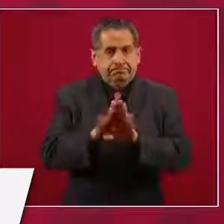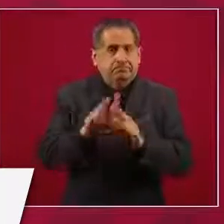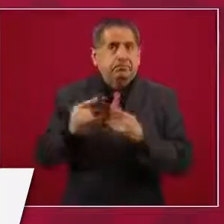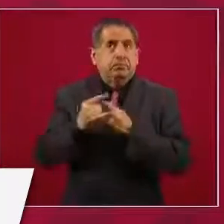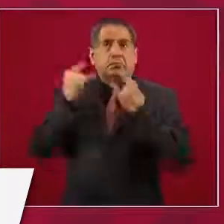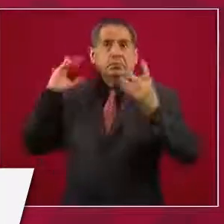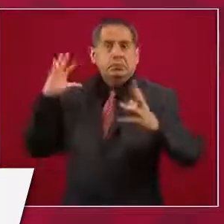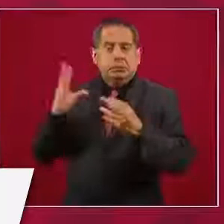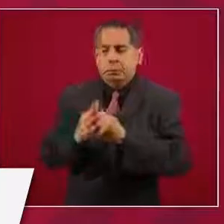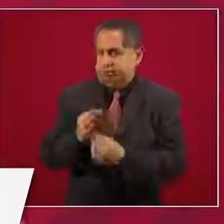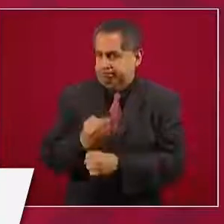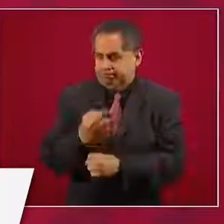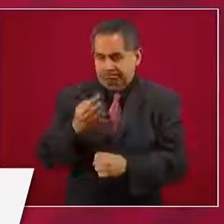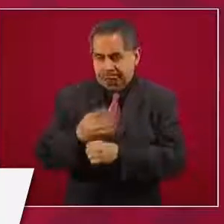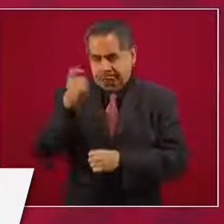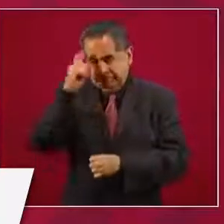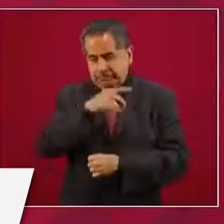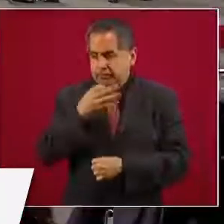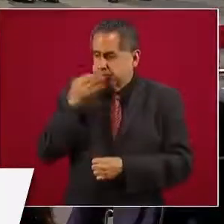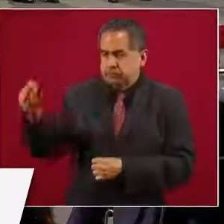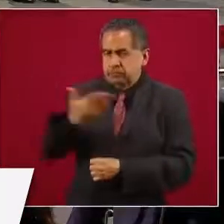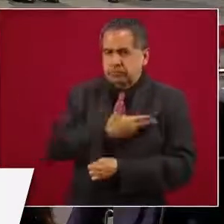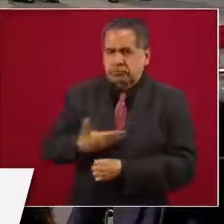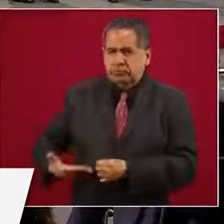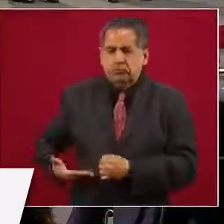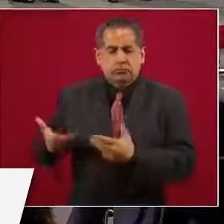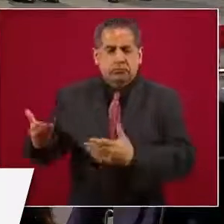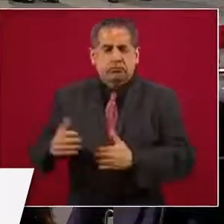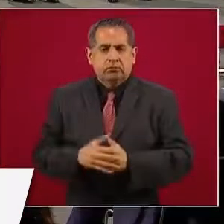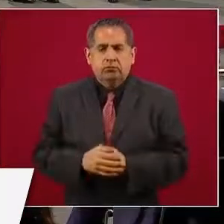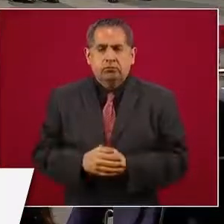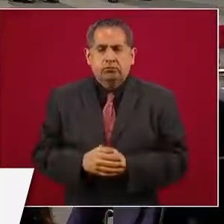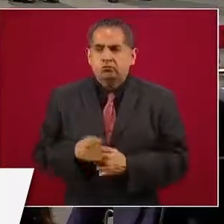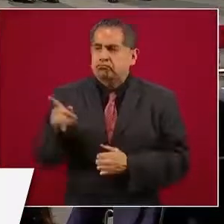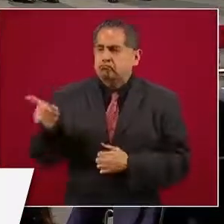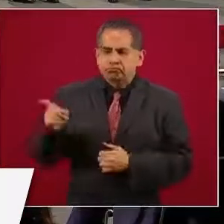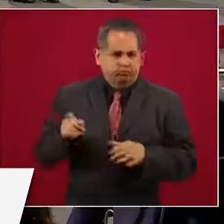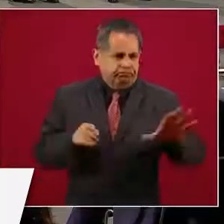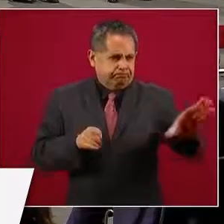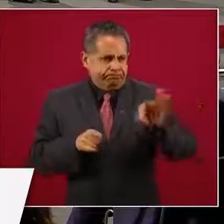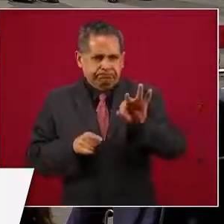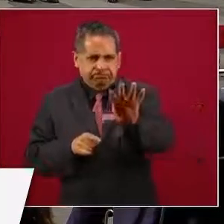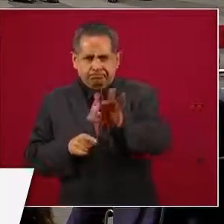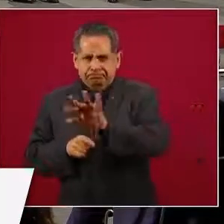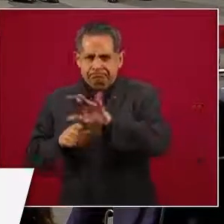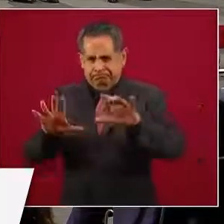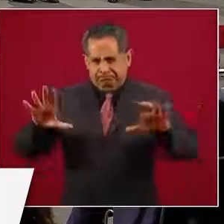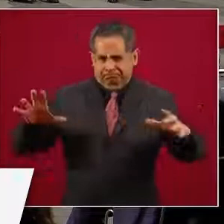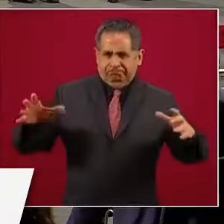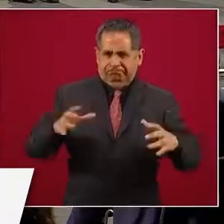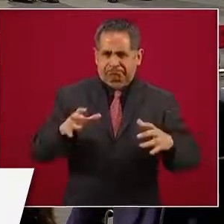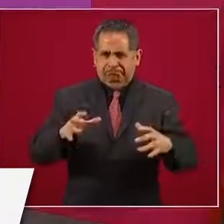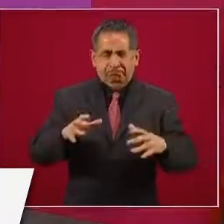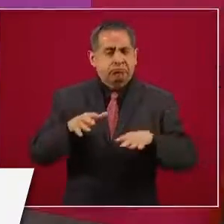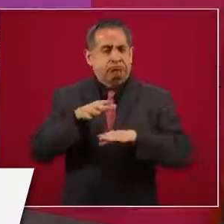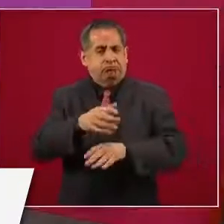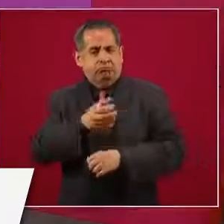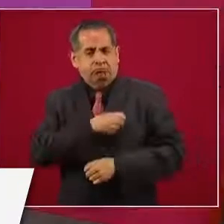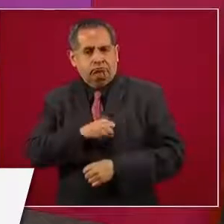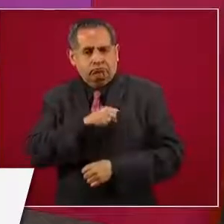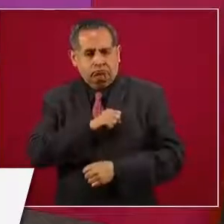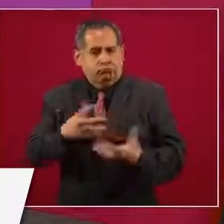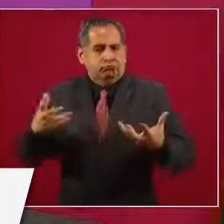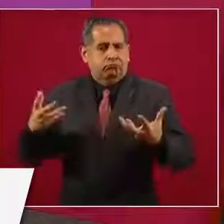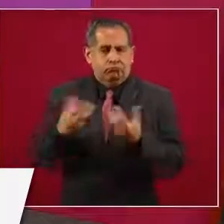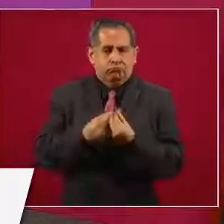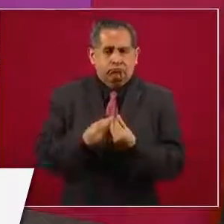historia. Señor presidente, usted ha juntado a las empresas en torno a la salud y